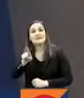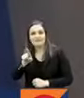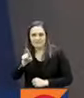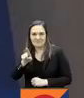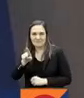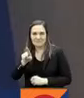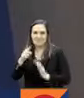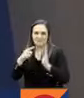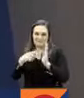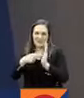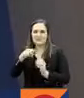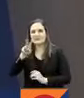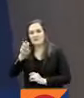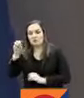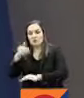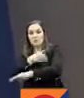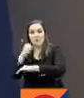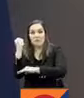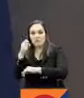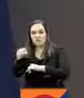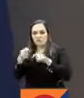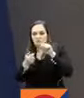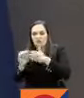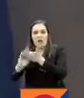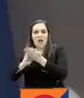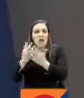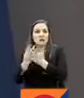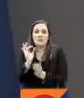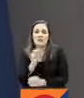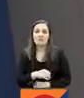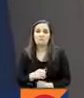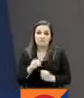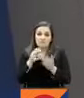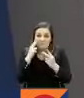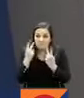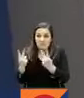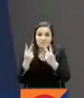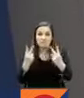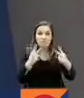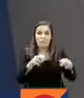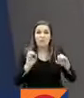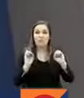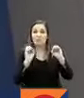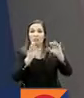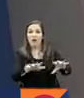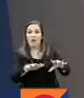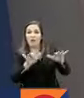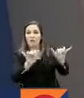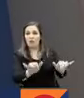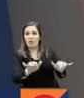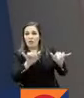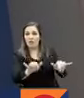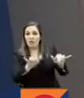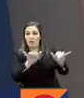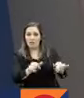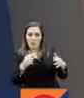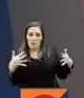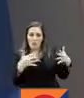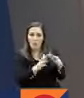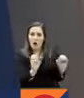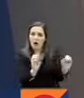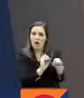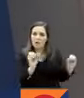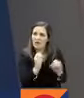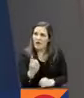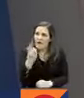la angustia total, un abandono total de todas las obras para la reconstrucción de Mocoa. Una ineficiencia, una ineficacia